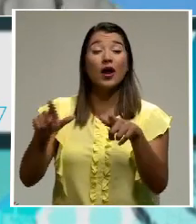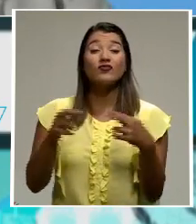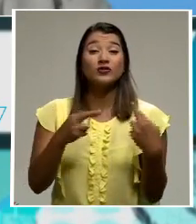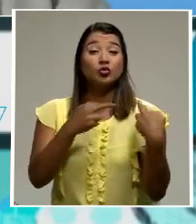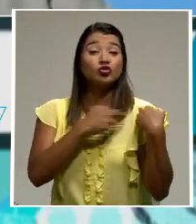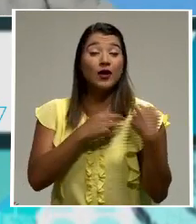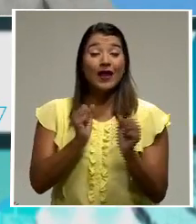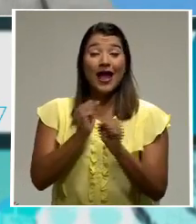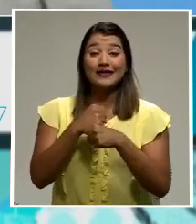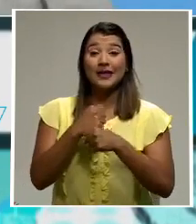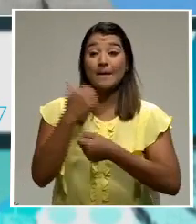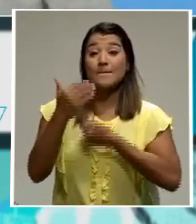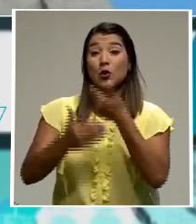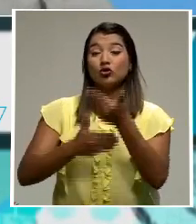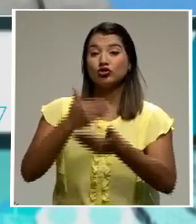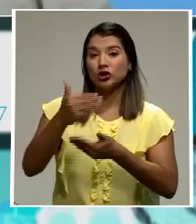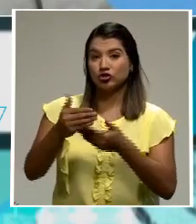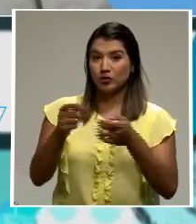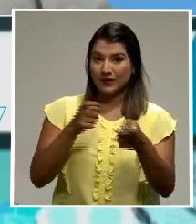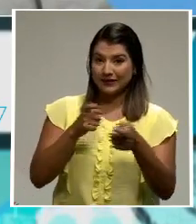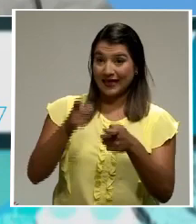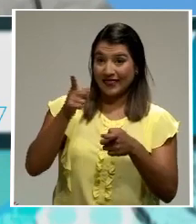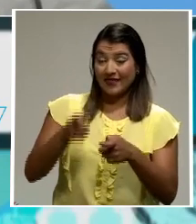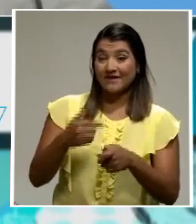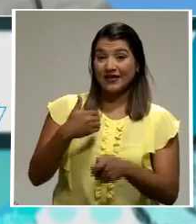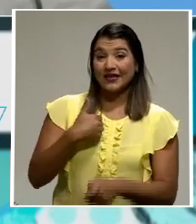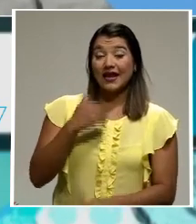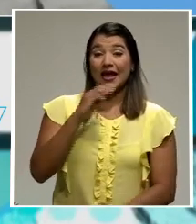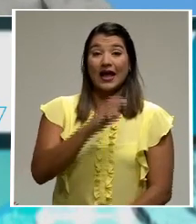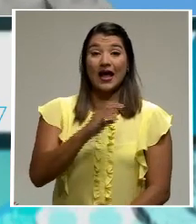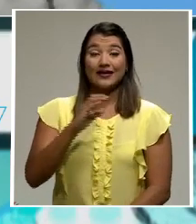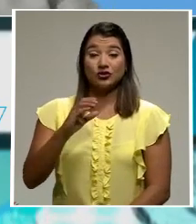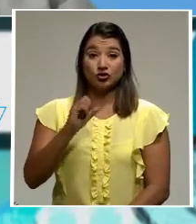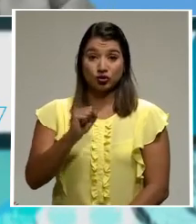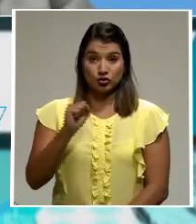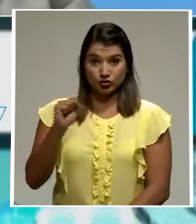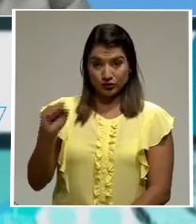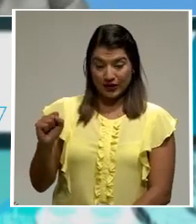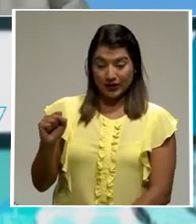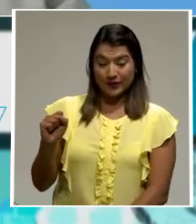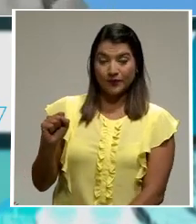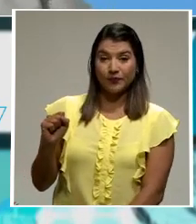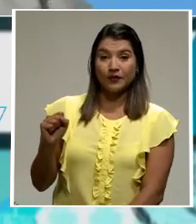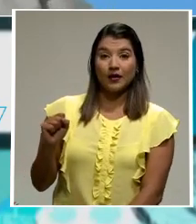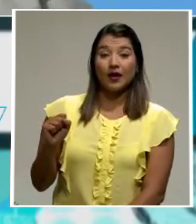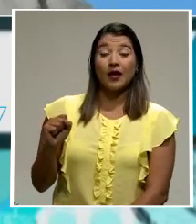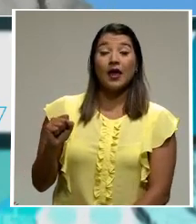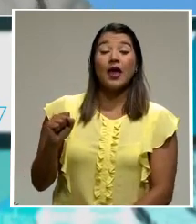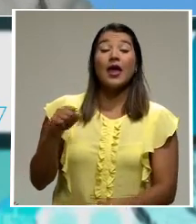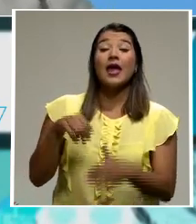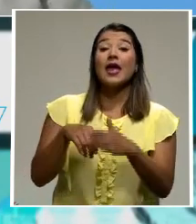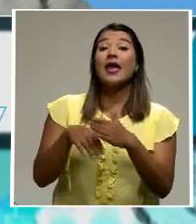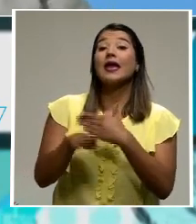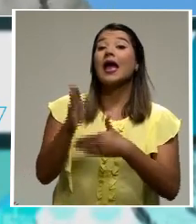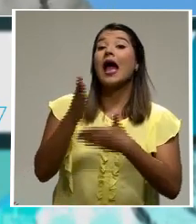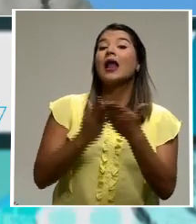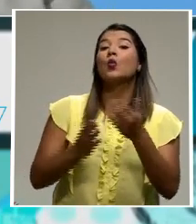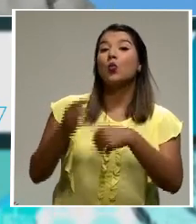darse internamente en la Caja Costarricense del Seguro Social. En su momento, la auditoría